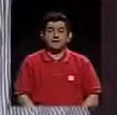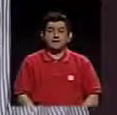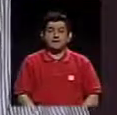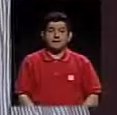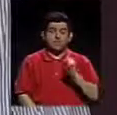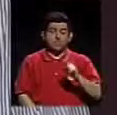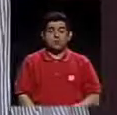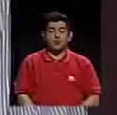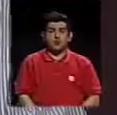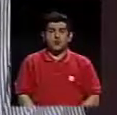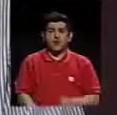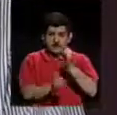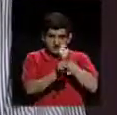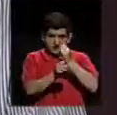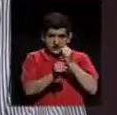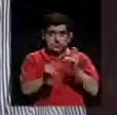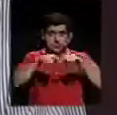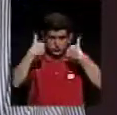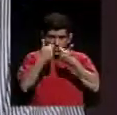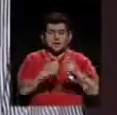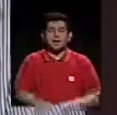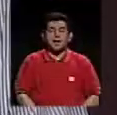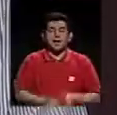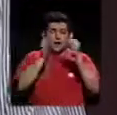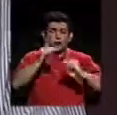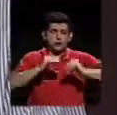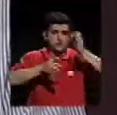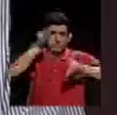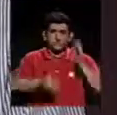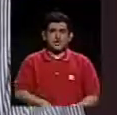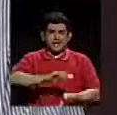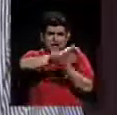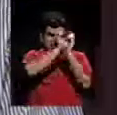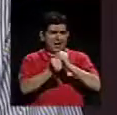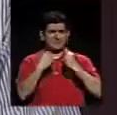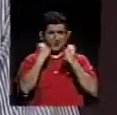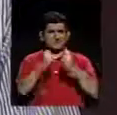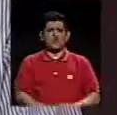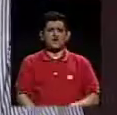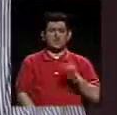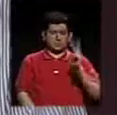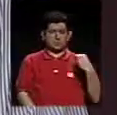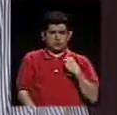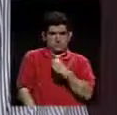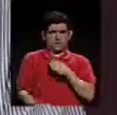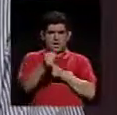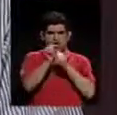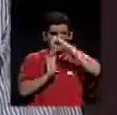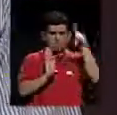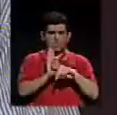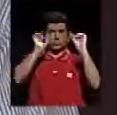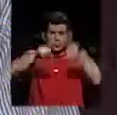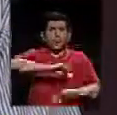un órgano colegiado como la Corte Suprema de Justicia, un cambio tan intenso de 2 magistrados en la Sala Constitucional puede